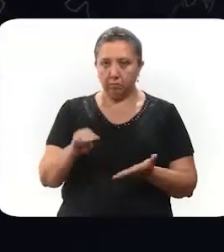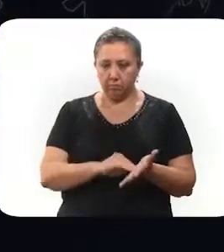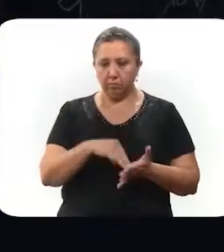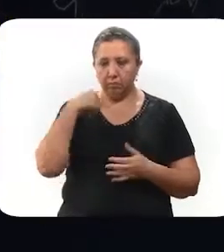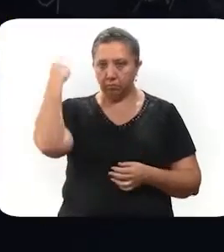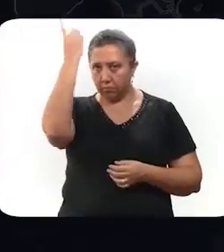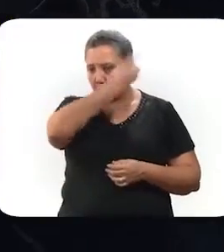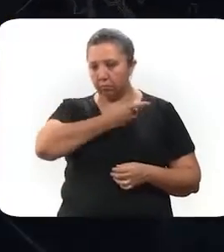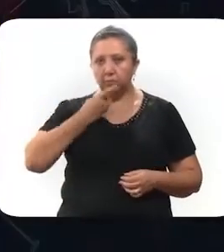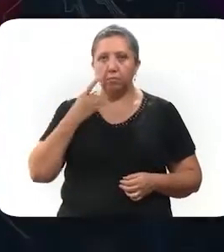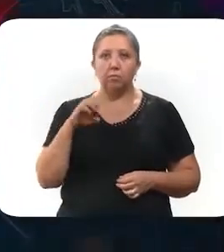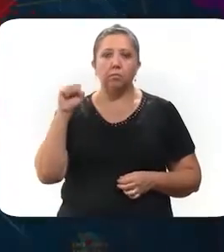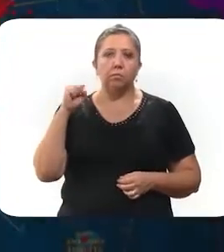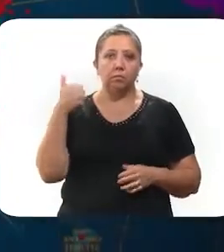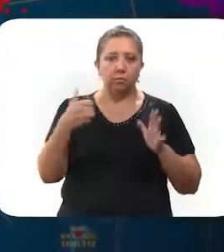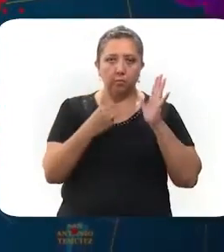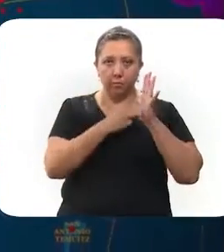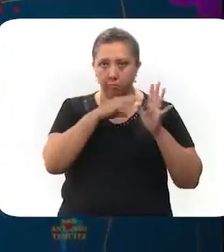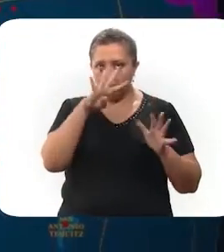Mérida se han diagnosticado